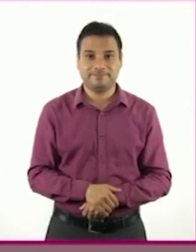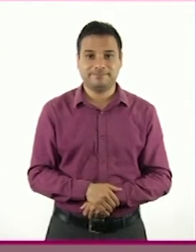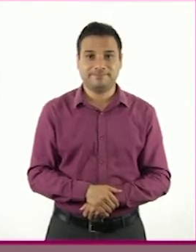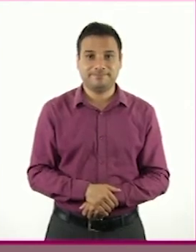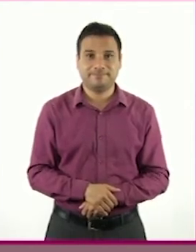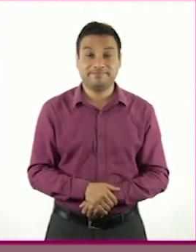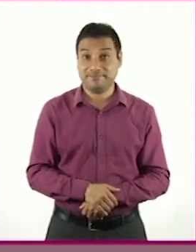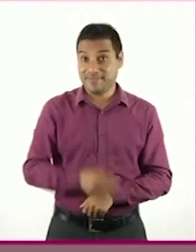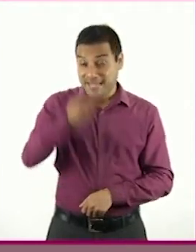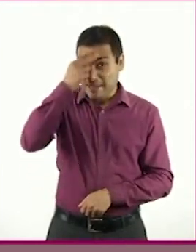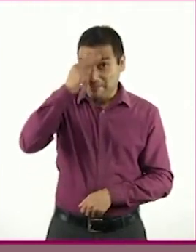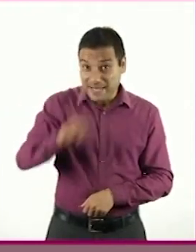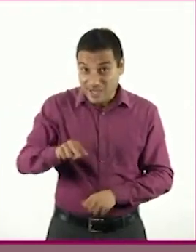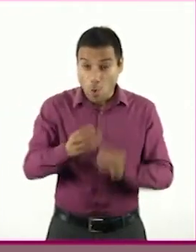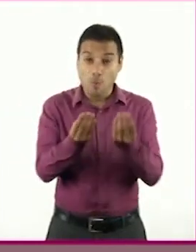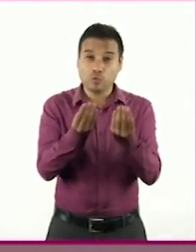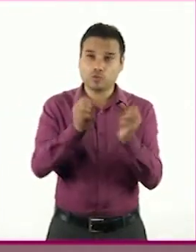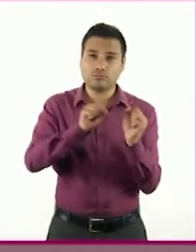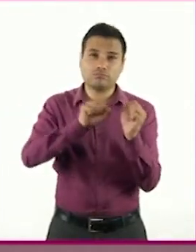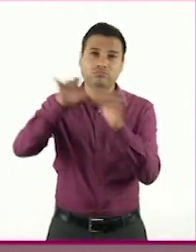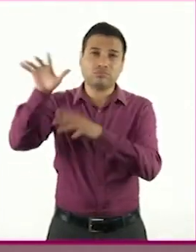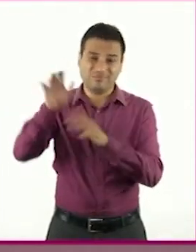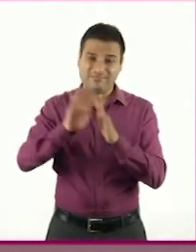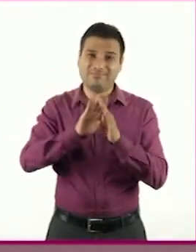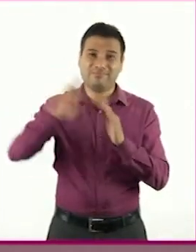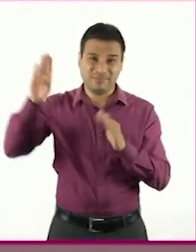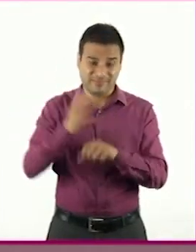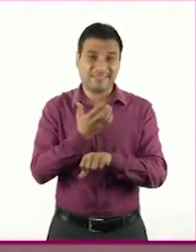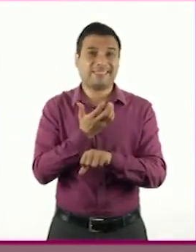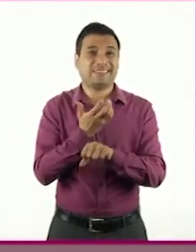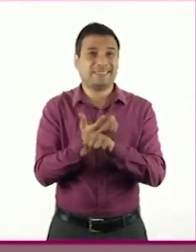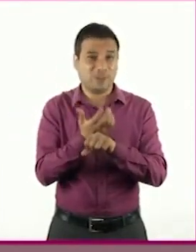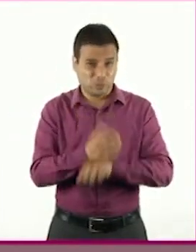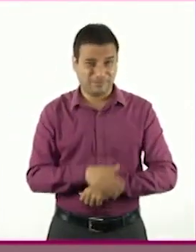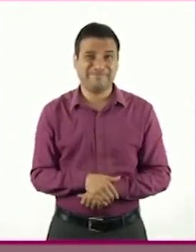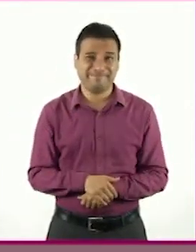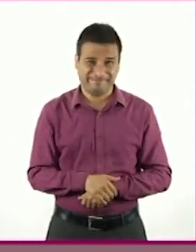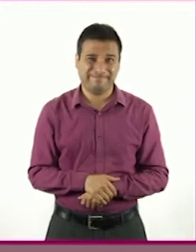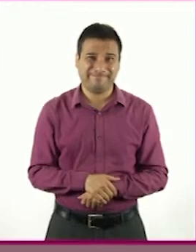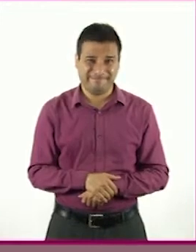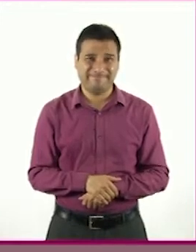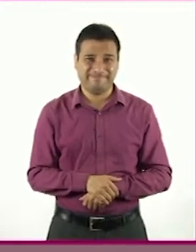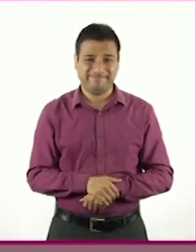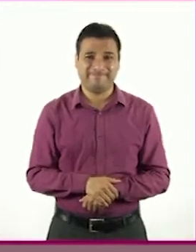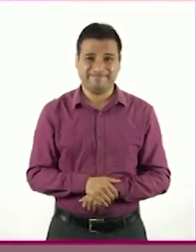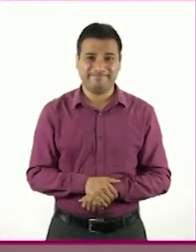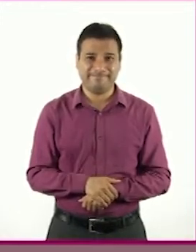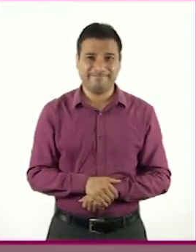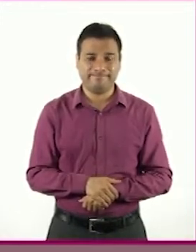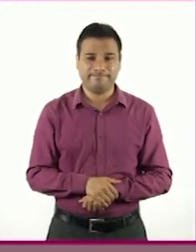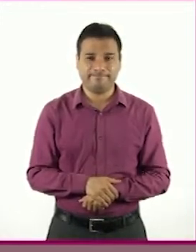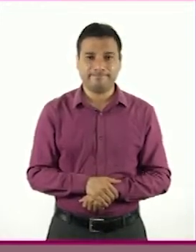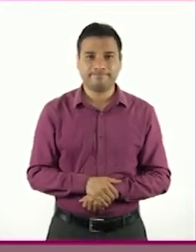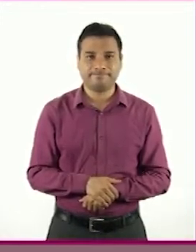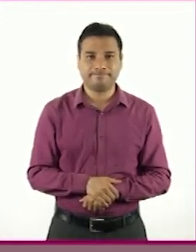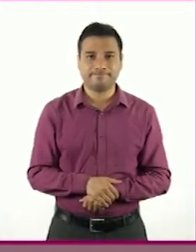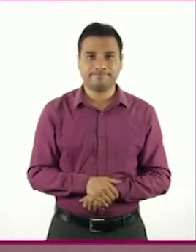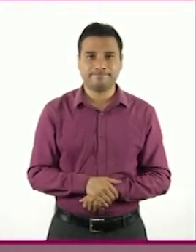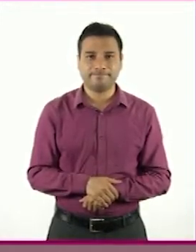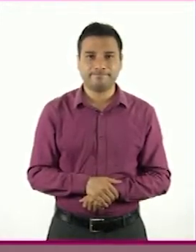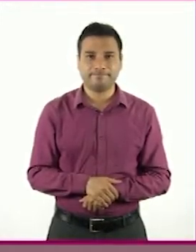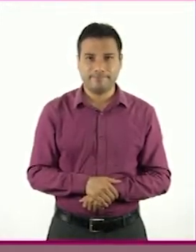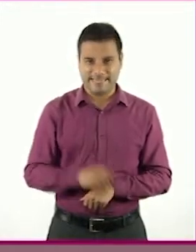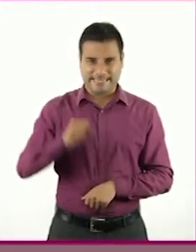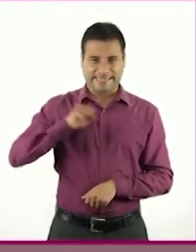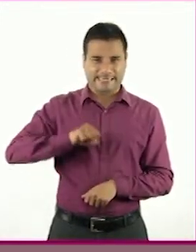Muchos mexicanos han migrado a Estados Unidos en distintos periodos de los 2 siglos anteriores al actual. A fines